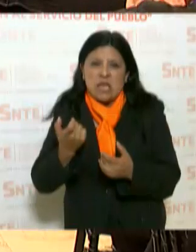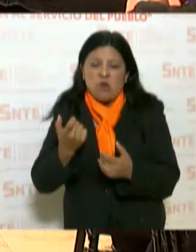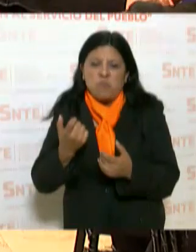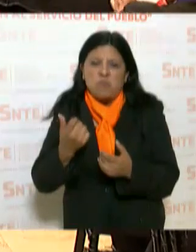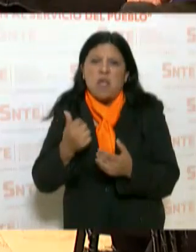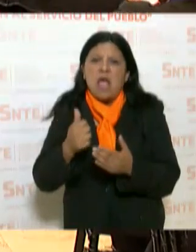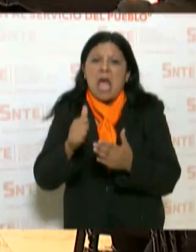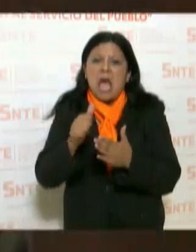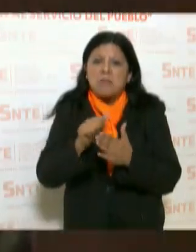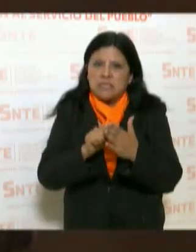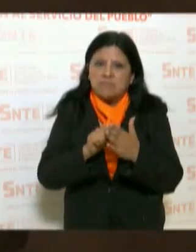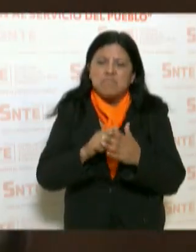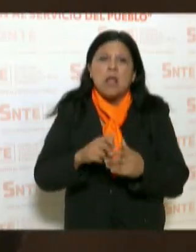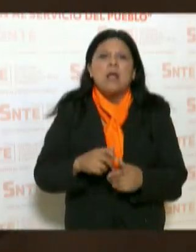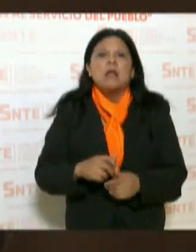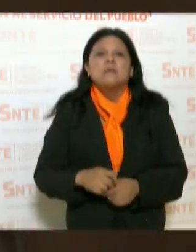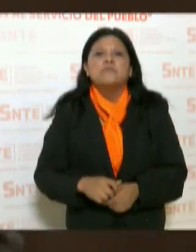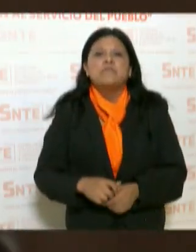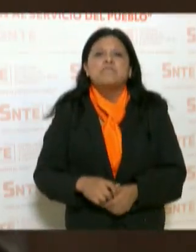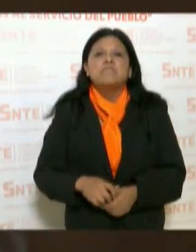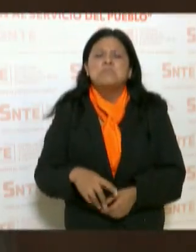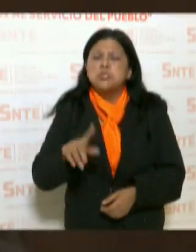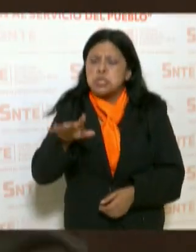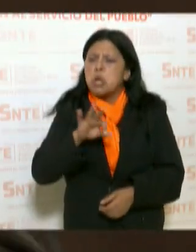Vamos a ver.